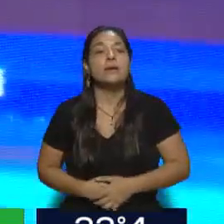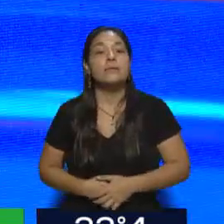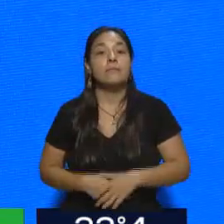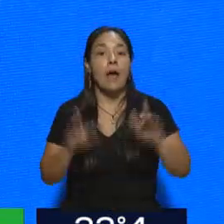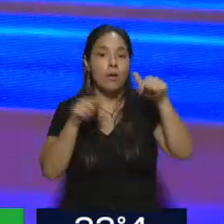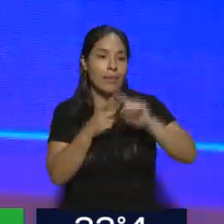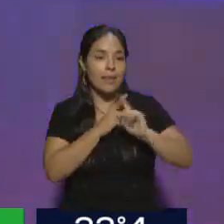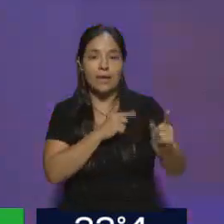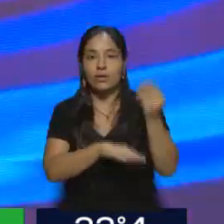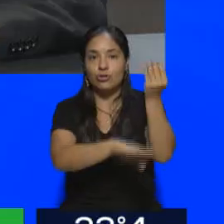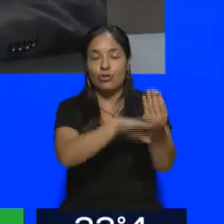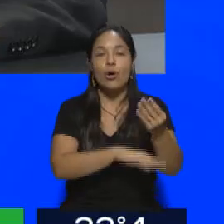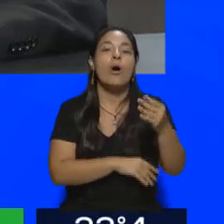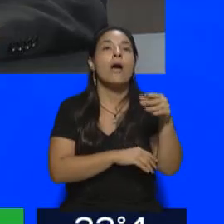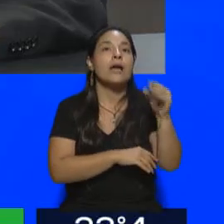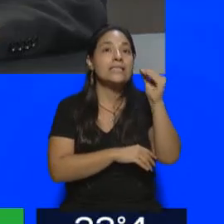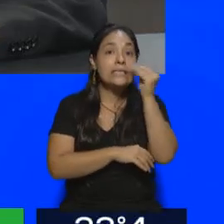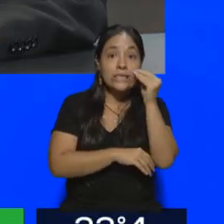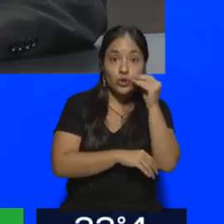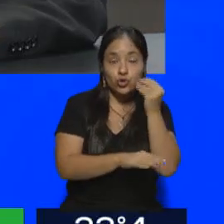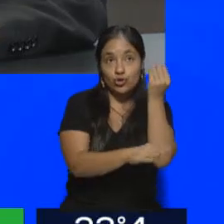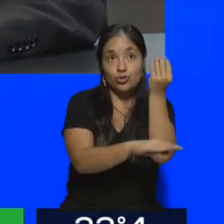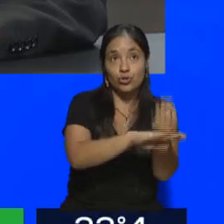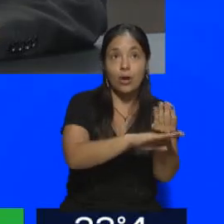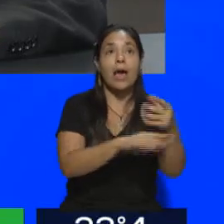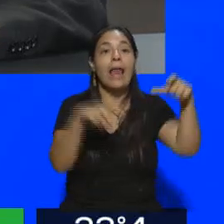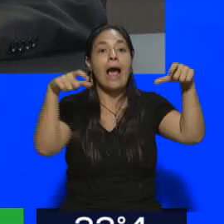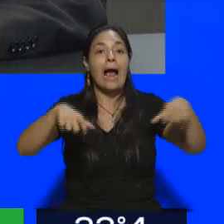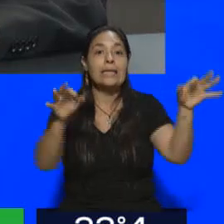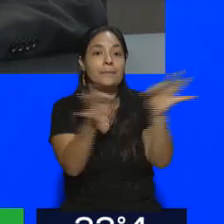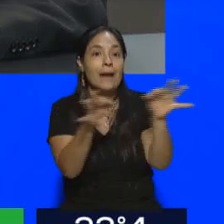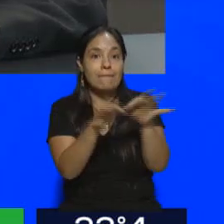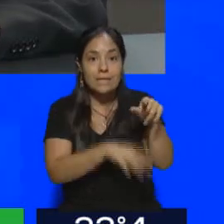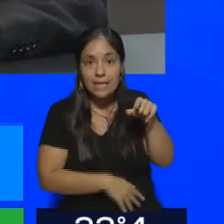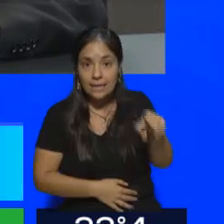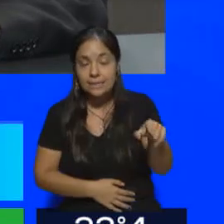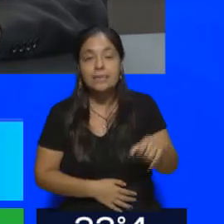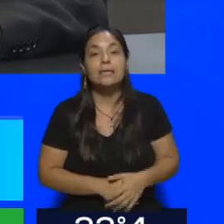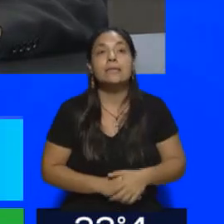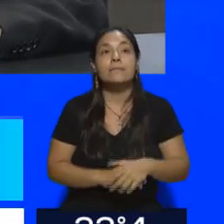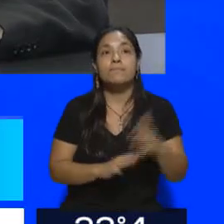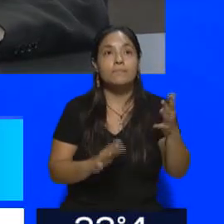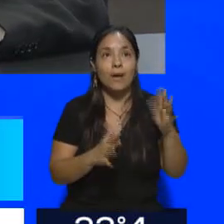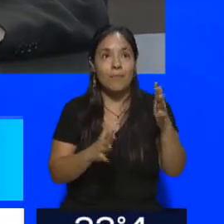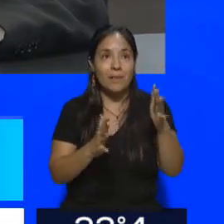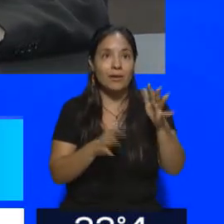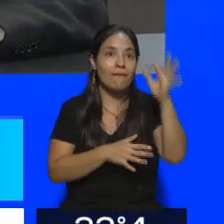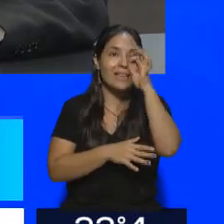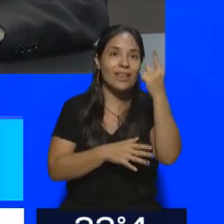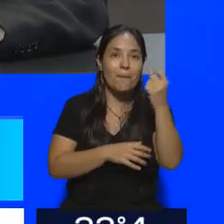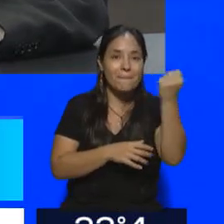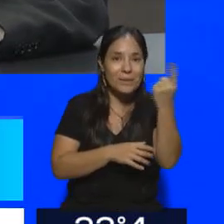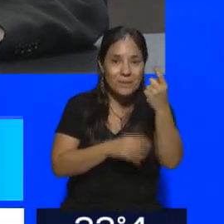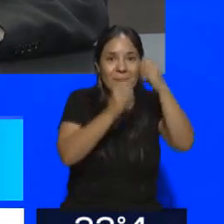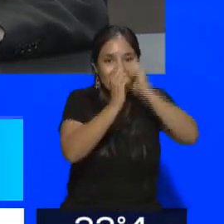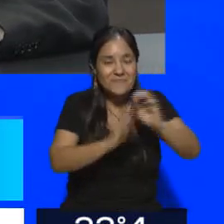vivo y en directo a José Luis Basali en el Estadio Malvinas Argentinas, en lo que se va a constituir dentro de 22 minutos exactamente una